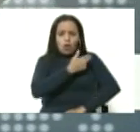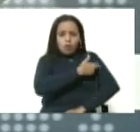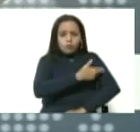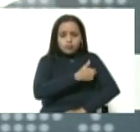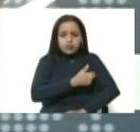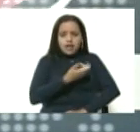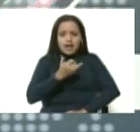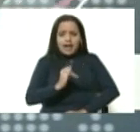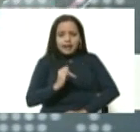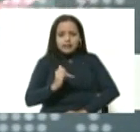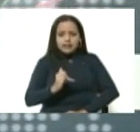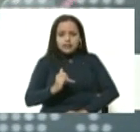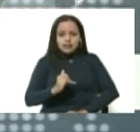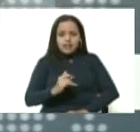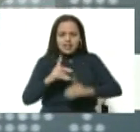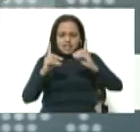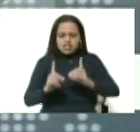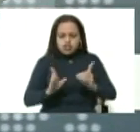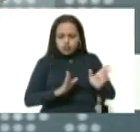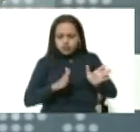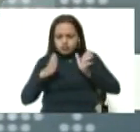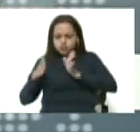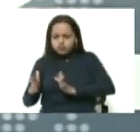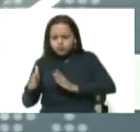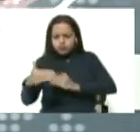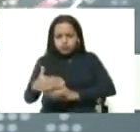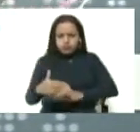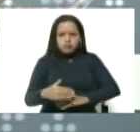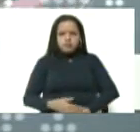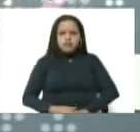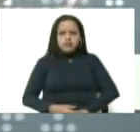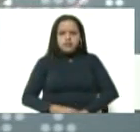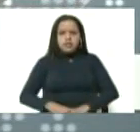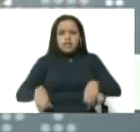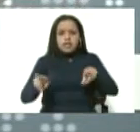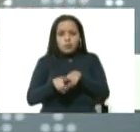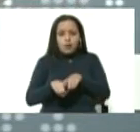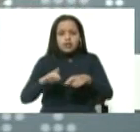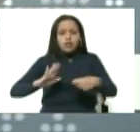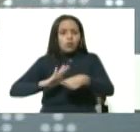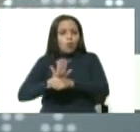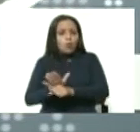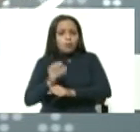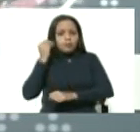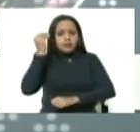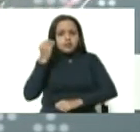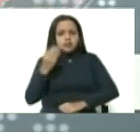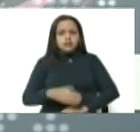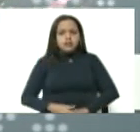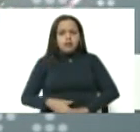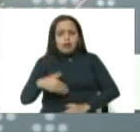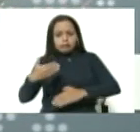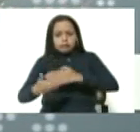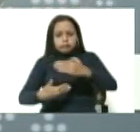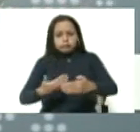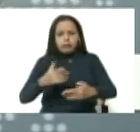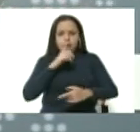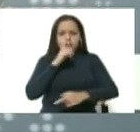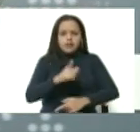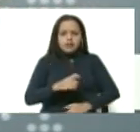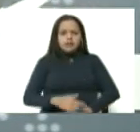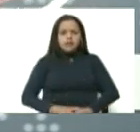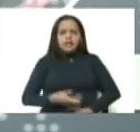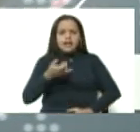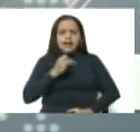la necesidad de aislarla e ingresarla, como un caso de COVID-19, la evolución fue mala, presentó dificultad